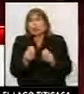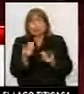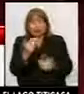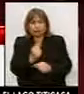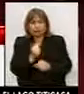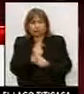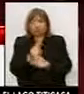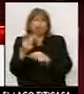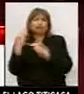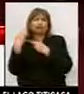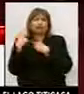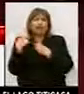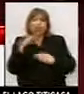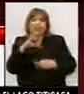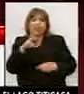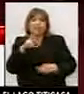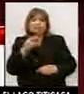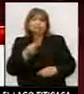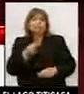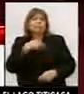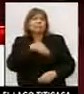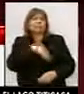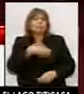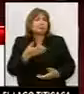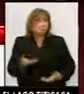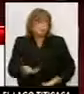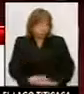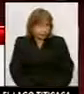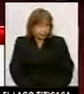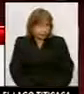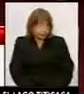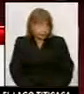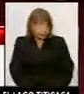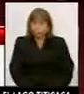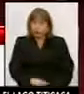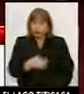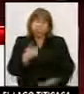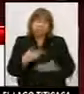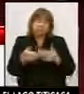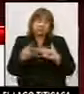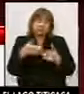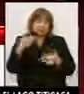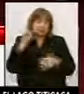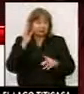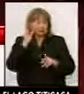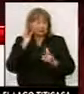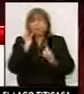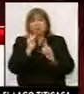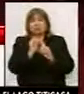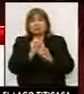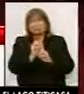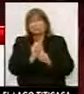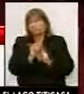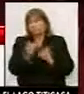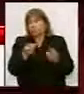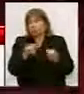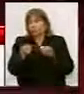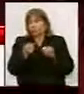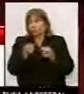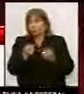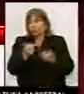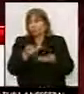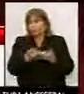cargo del banco se robó un poco de plata porque dio mal el crédito. Si fuera ese objetivo, un objetivo casi de control